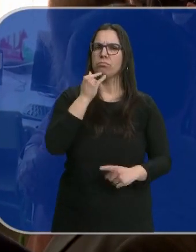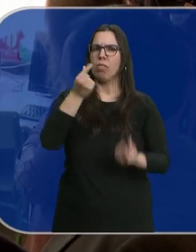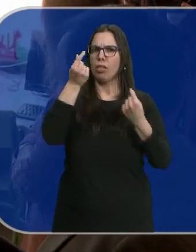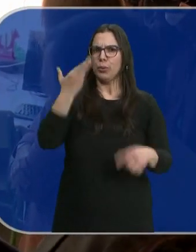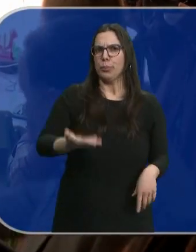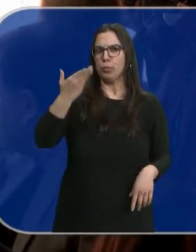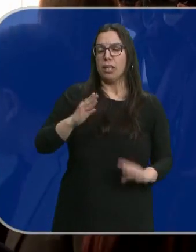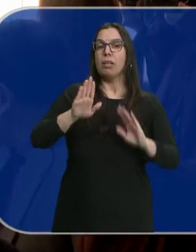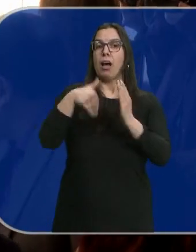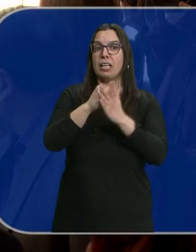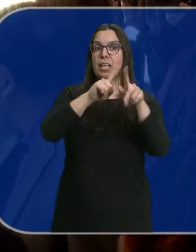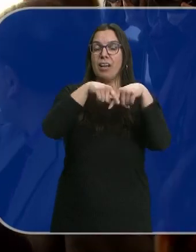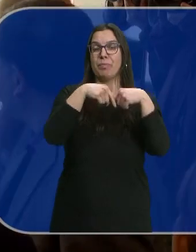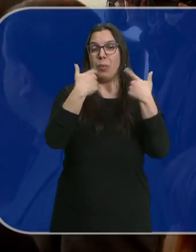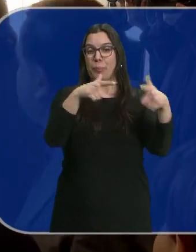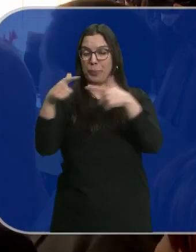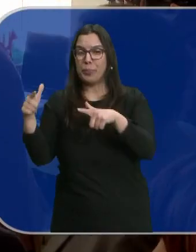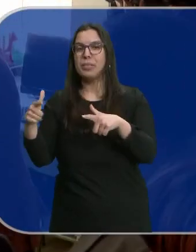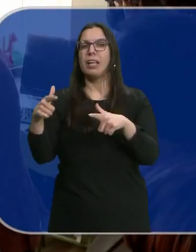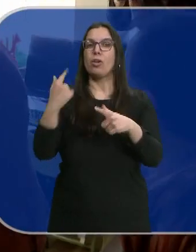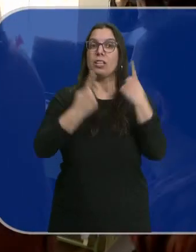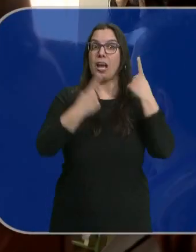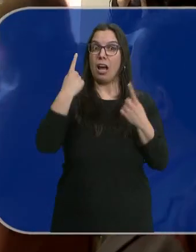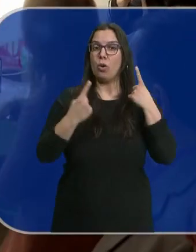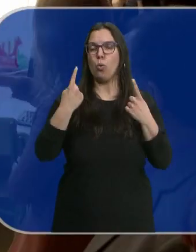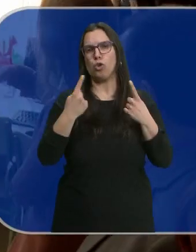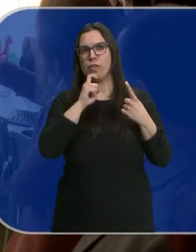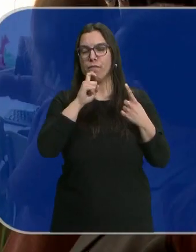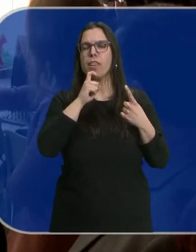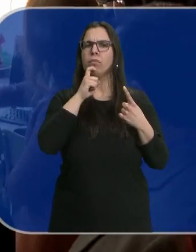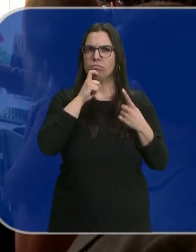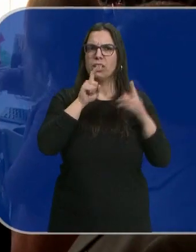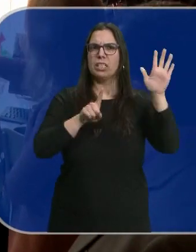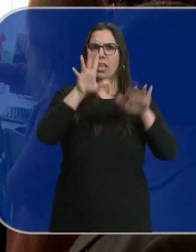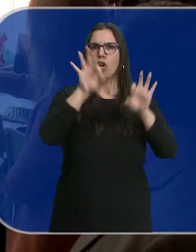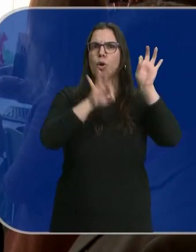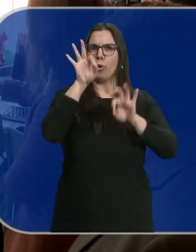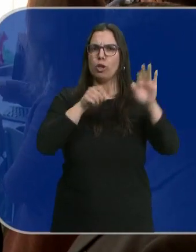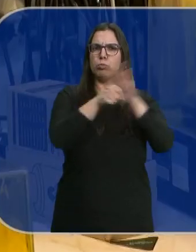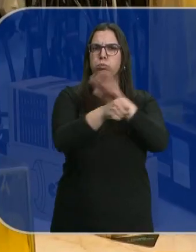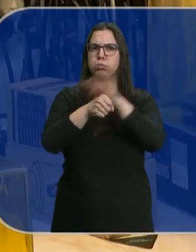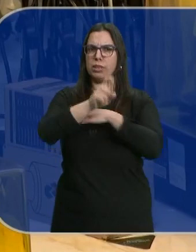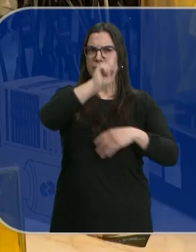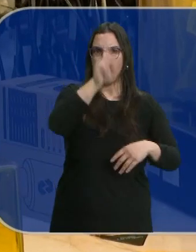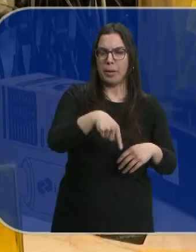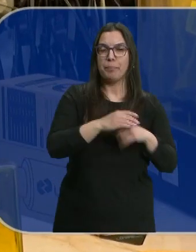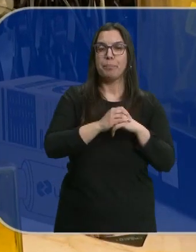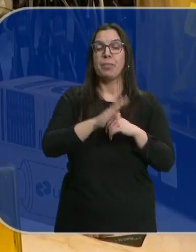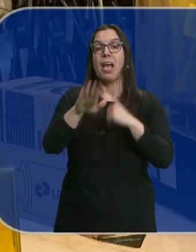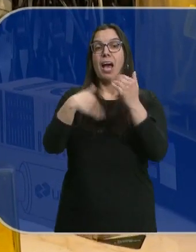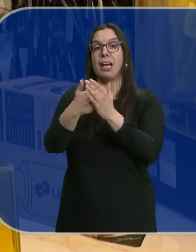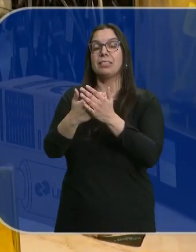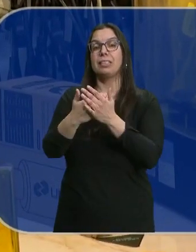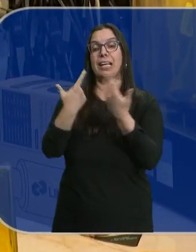relevante que incluso en las familias con peor comportamiento supera con creces el 65% de inserción, así escalando hasta